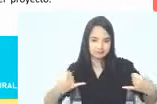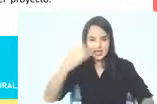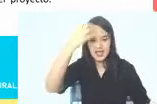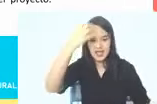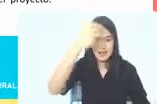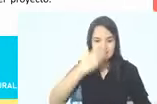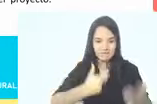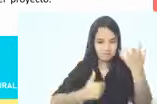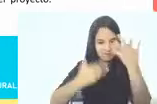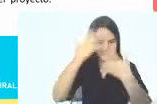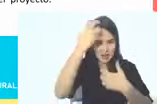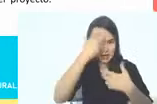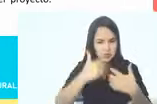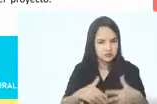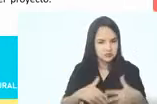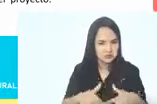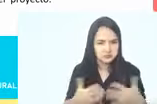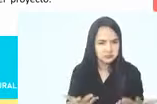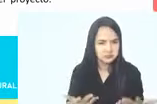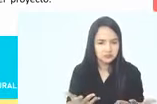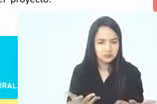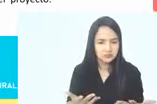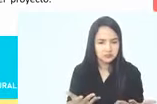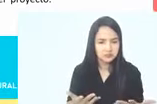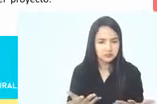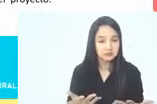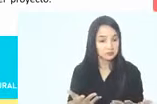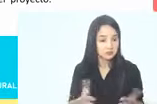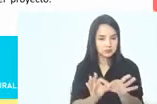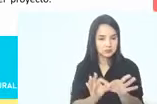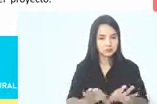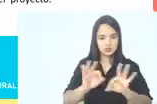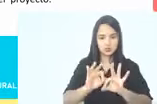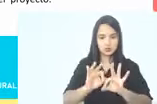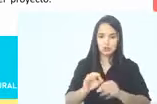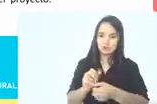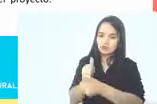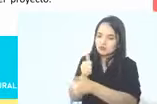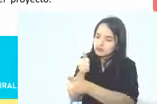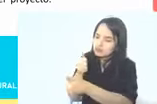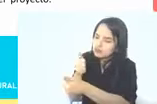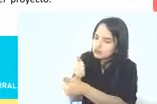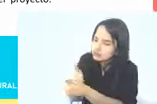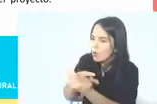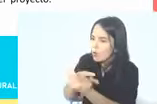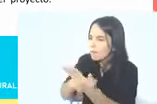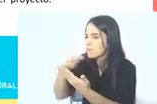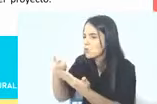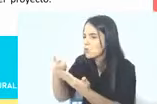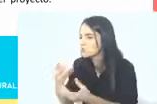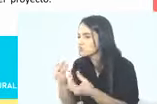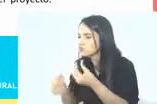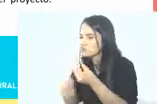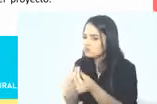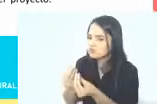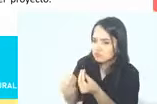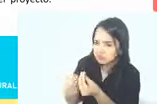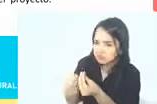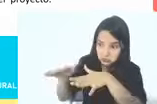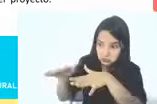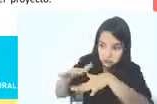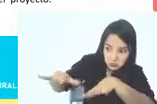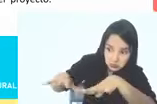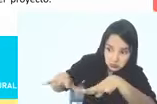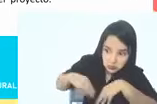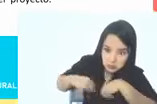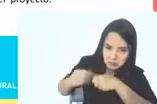cuatro foros de cultura y tecnología de la información y comunicación, cómo comunicamos a través de redes, de todos estos